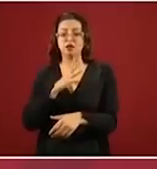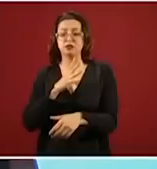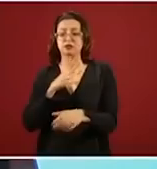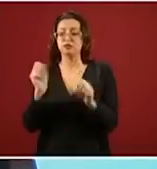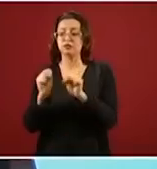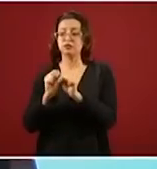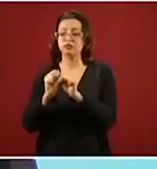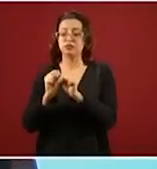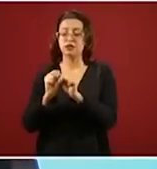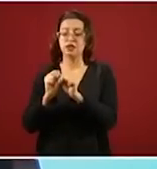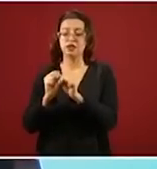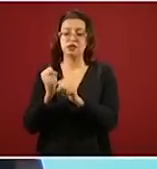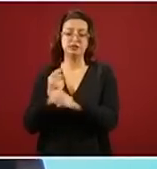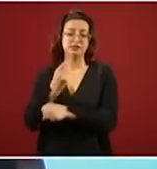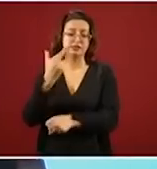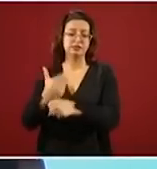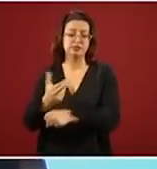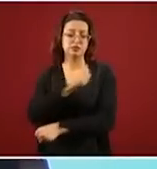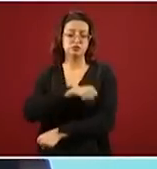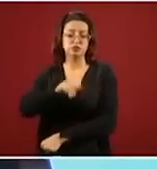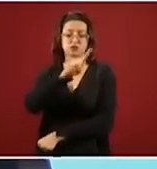todos los dirigentes